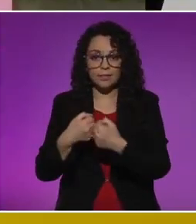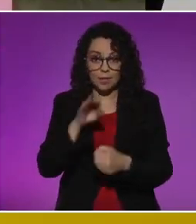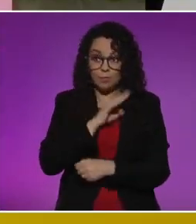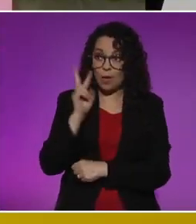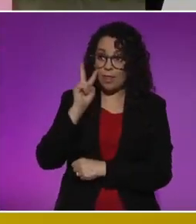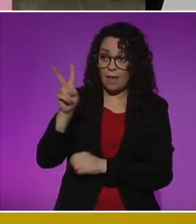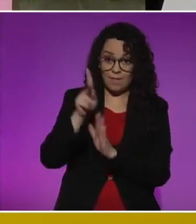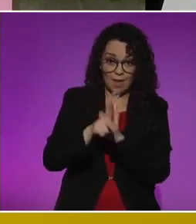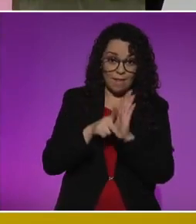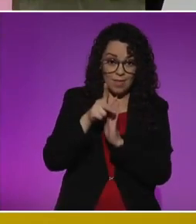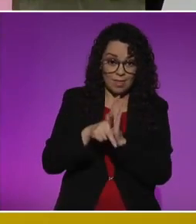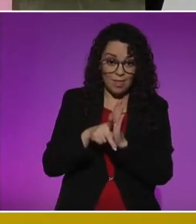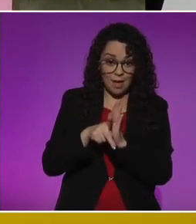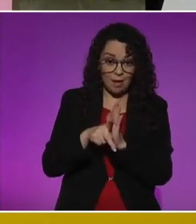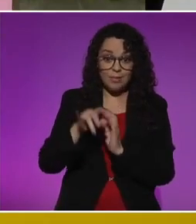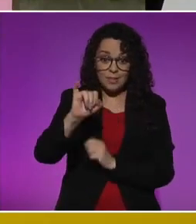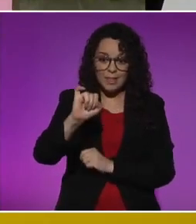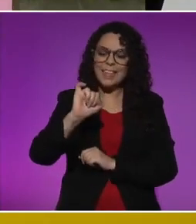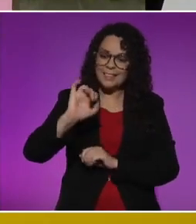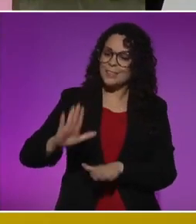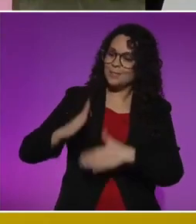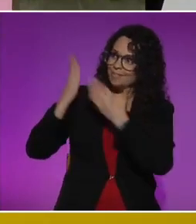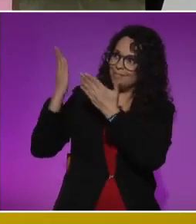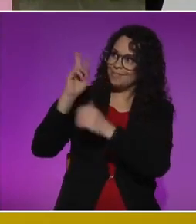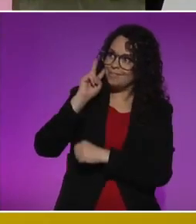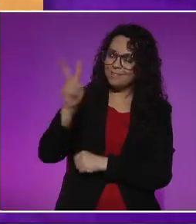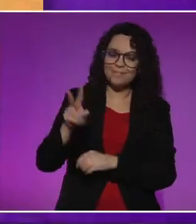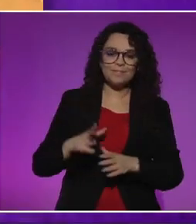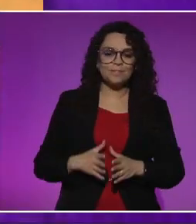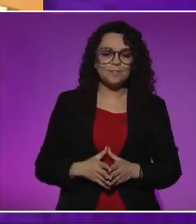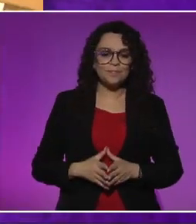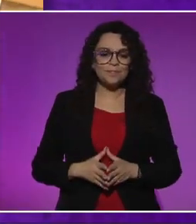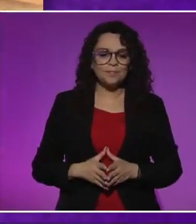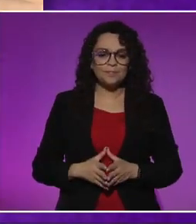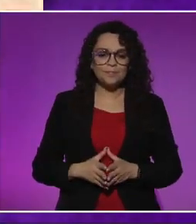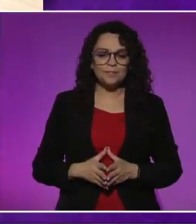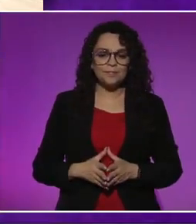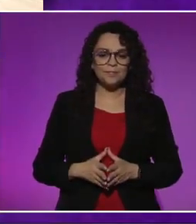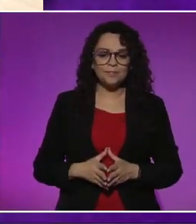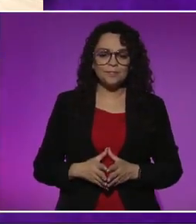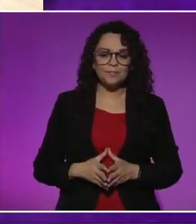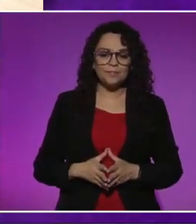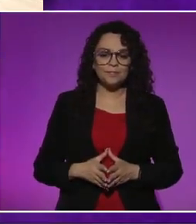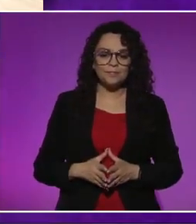el clavecín también. Sí, vamos a verlo. ¿Te suena?